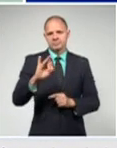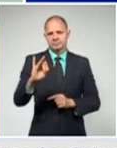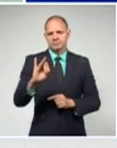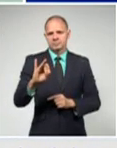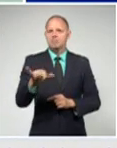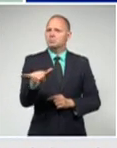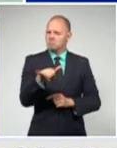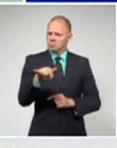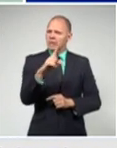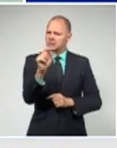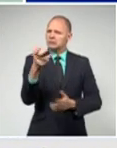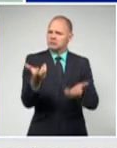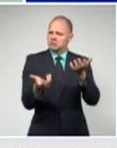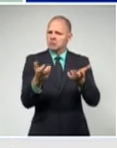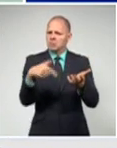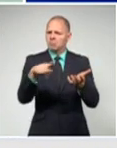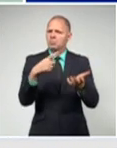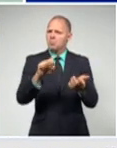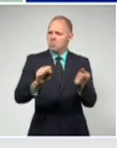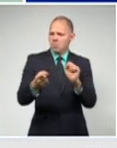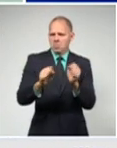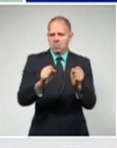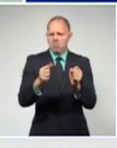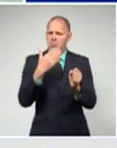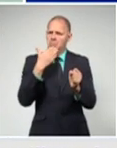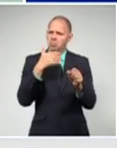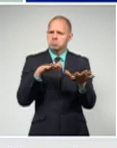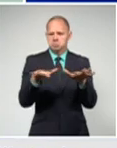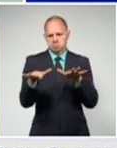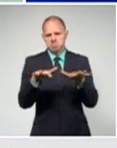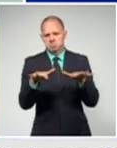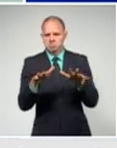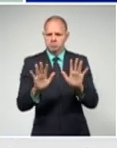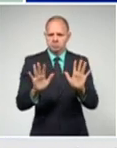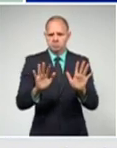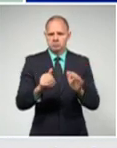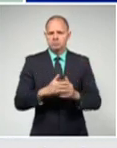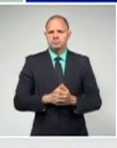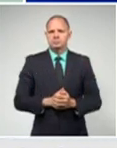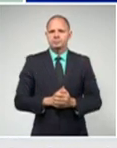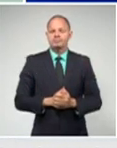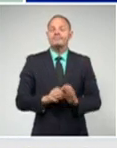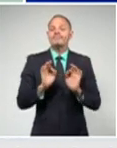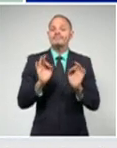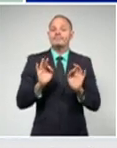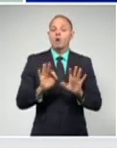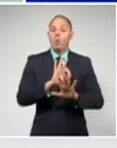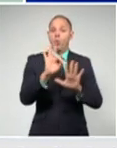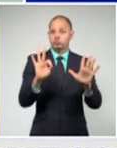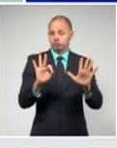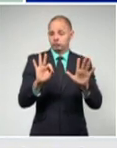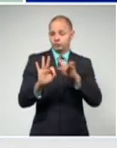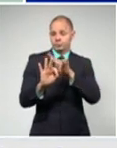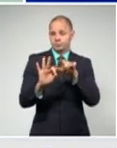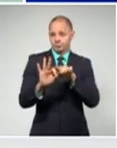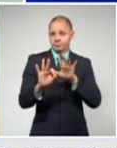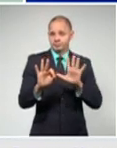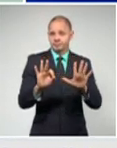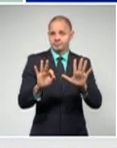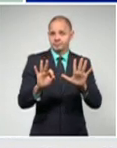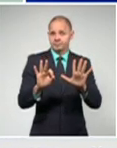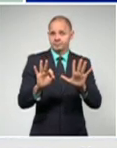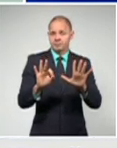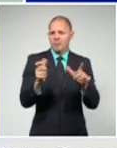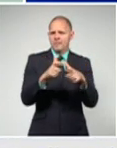provincia que mantiene el control de la pandemia. Y de los 8 casos autóctonos ayer, el